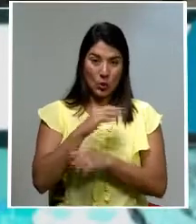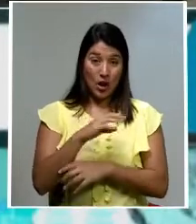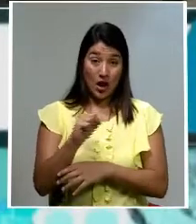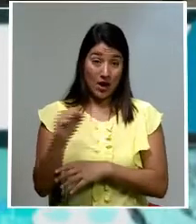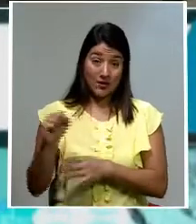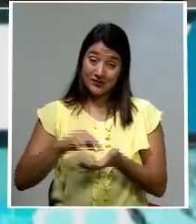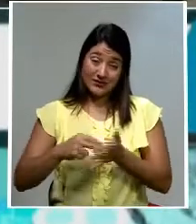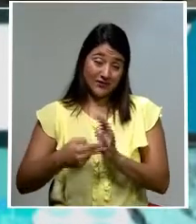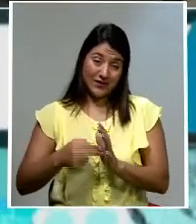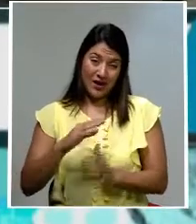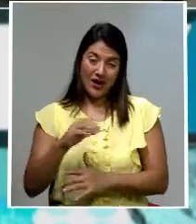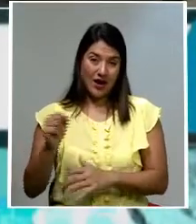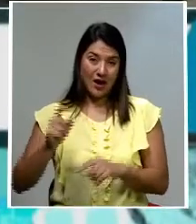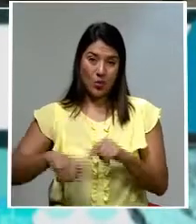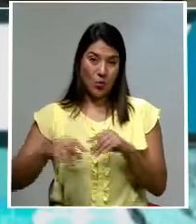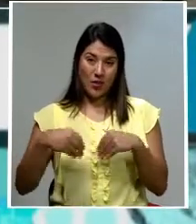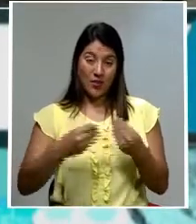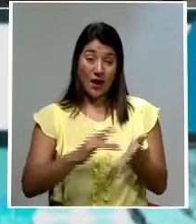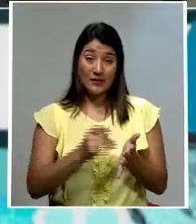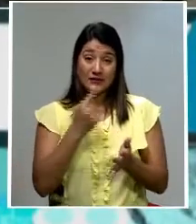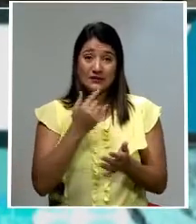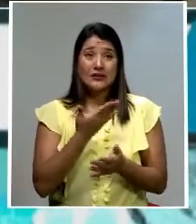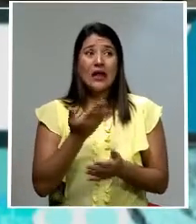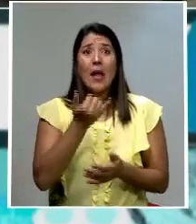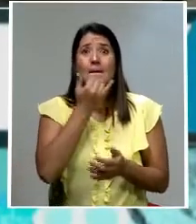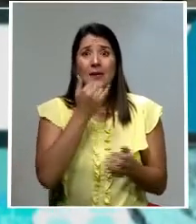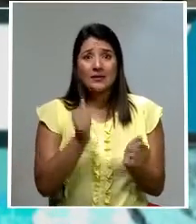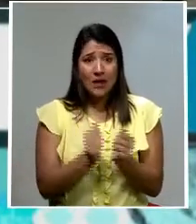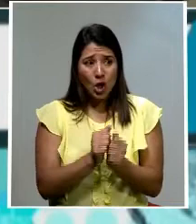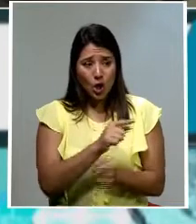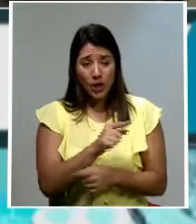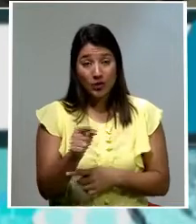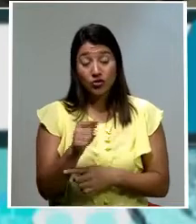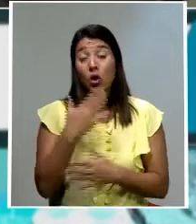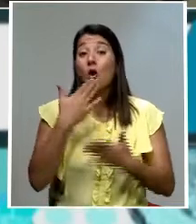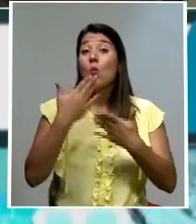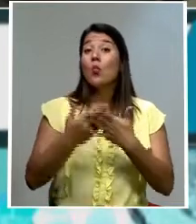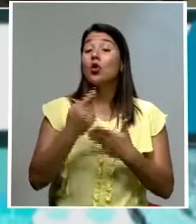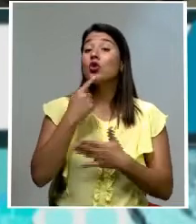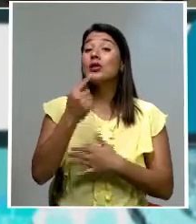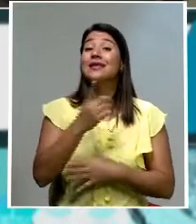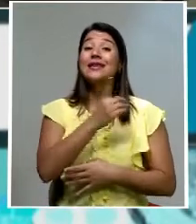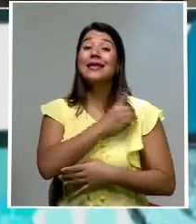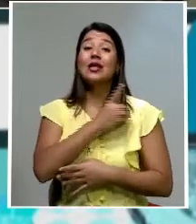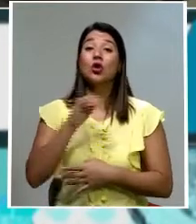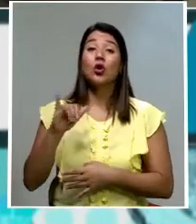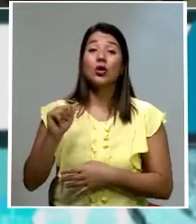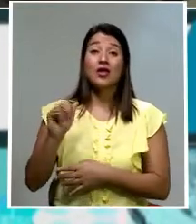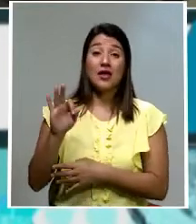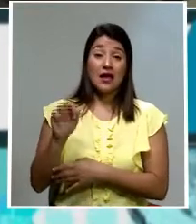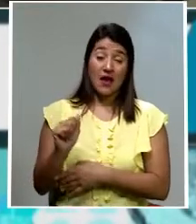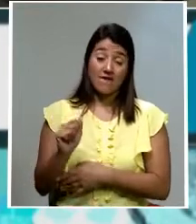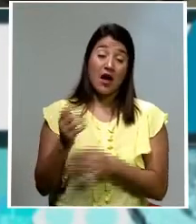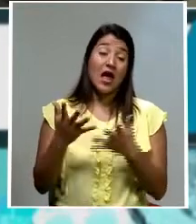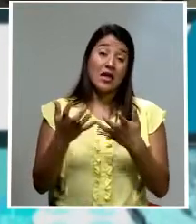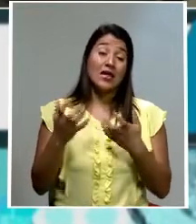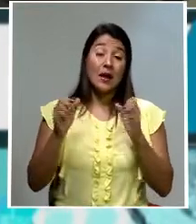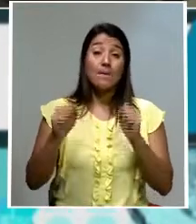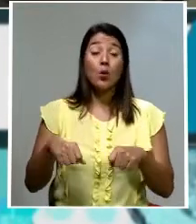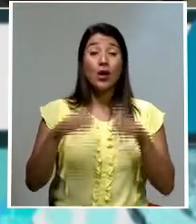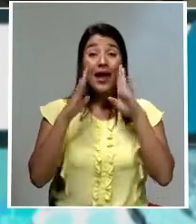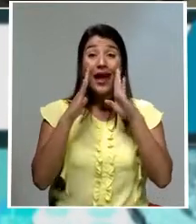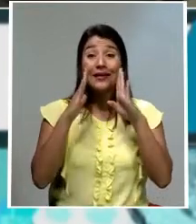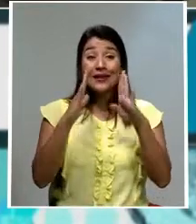va a pasar ahora entonces con estas personas? Bueno, precisamente el director del IAFA dice que la idea es poder atender la mayor cantidad